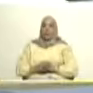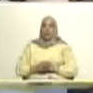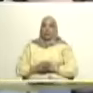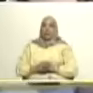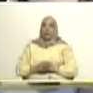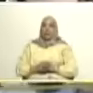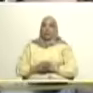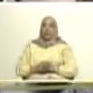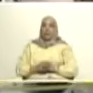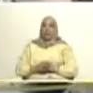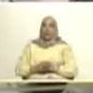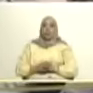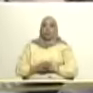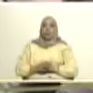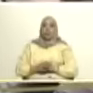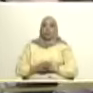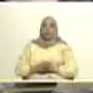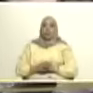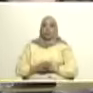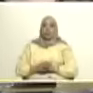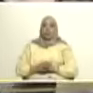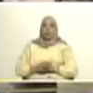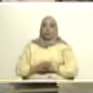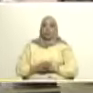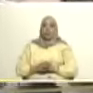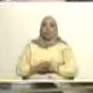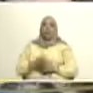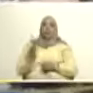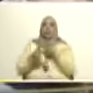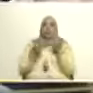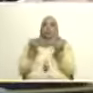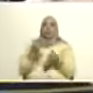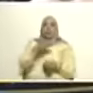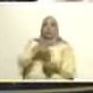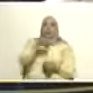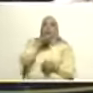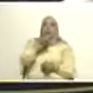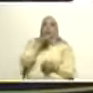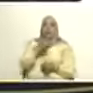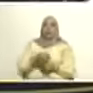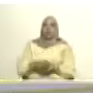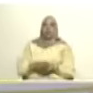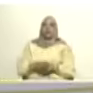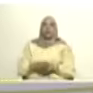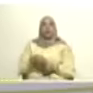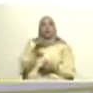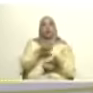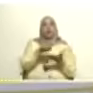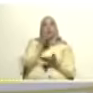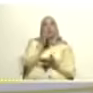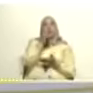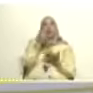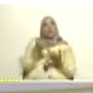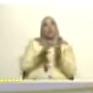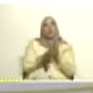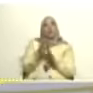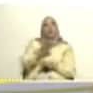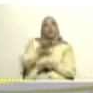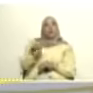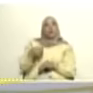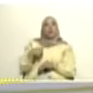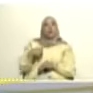Un excelente yacimiento. Oye, pero mira, un excelente yacimiento. La firma tuya tiene semejanza con la firma de